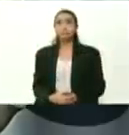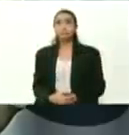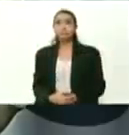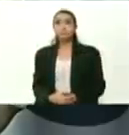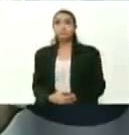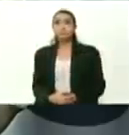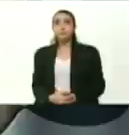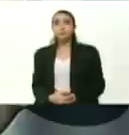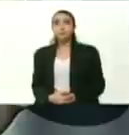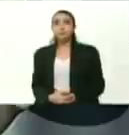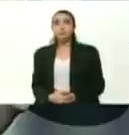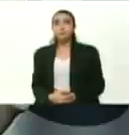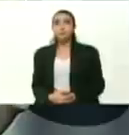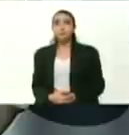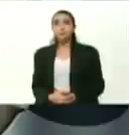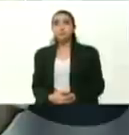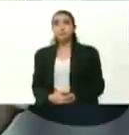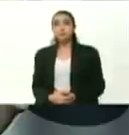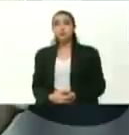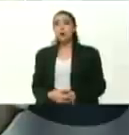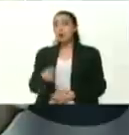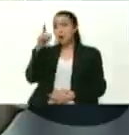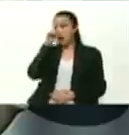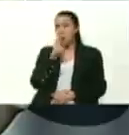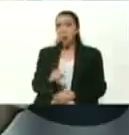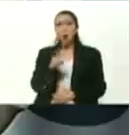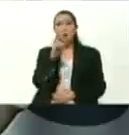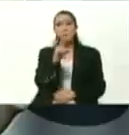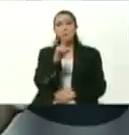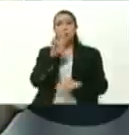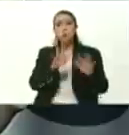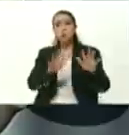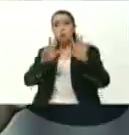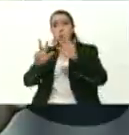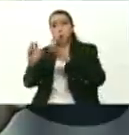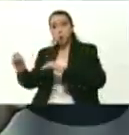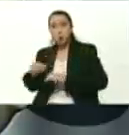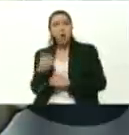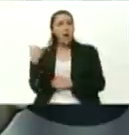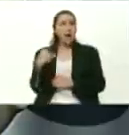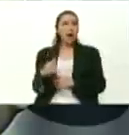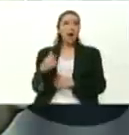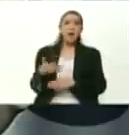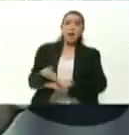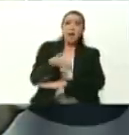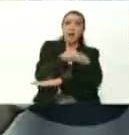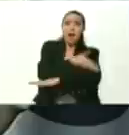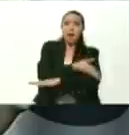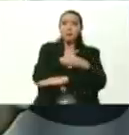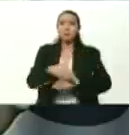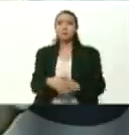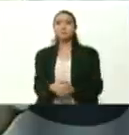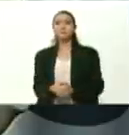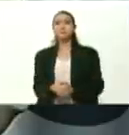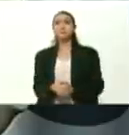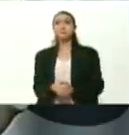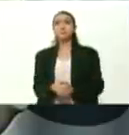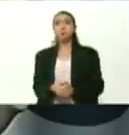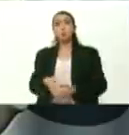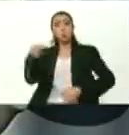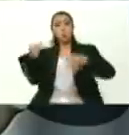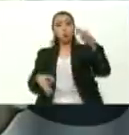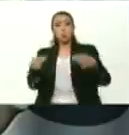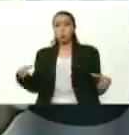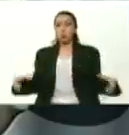Si en los años 80 hubiese existido una fiscalía de la